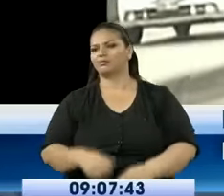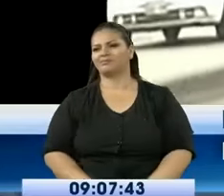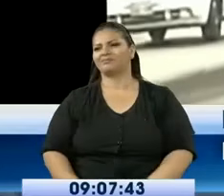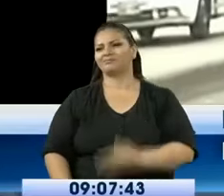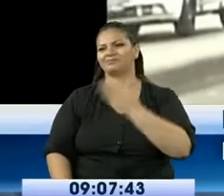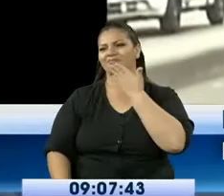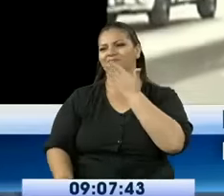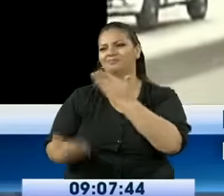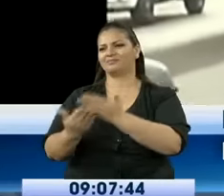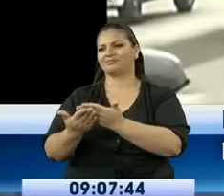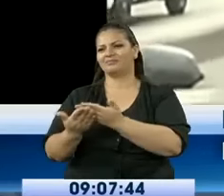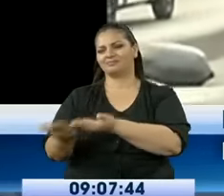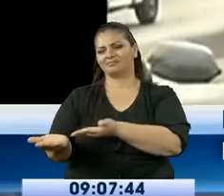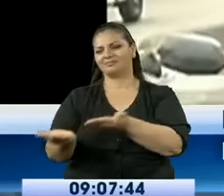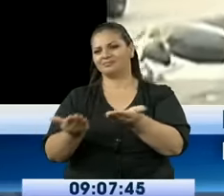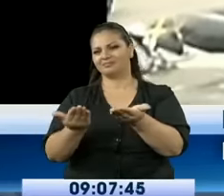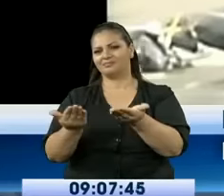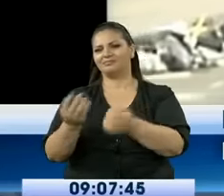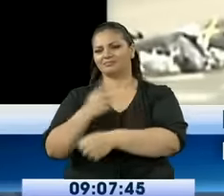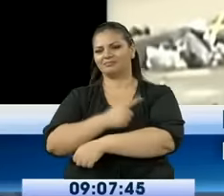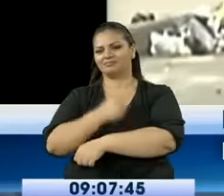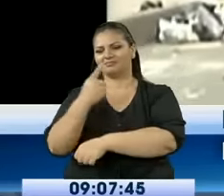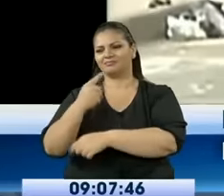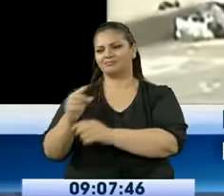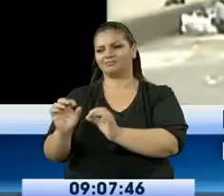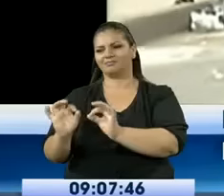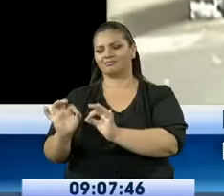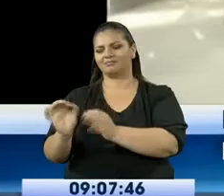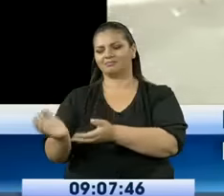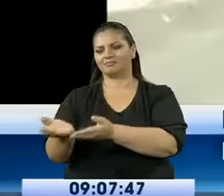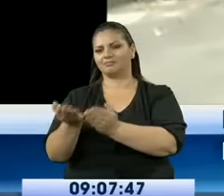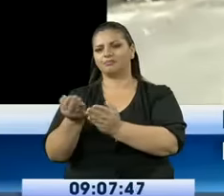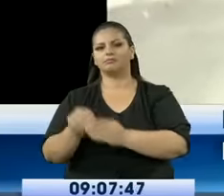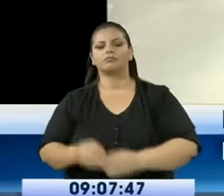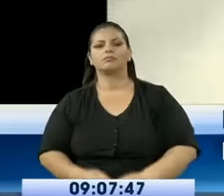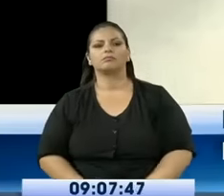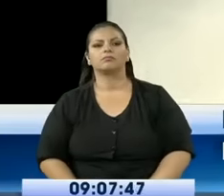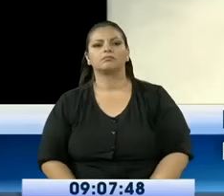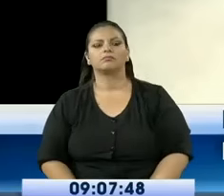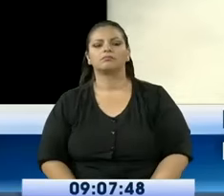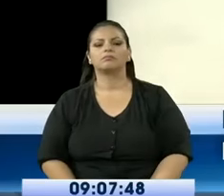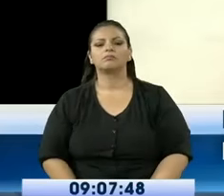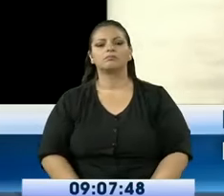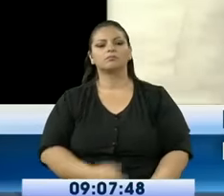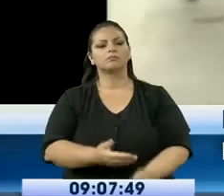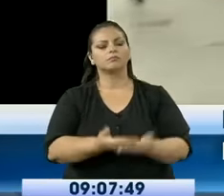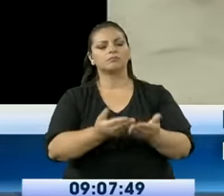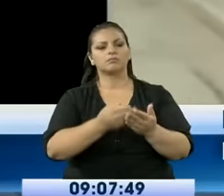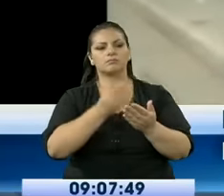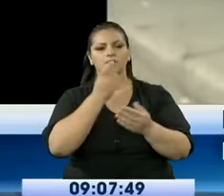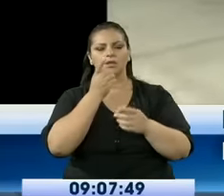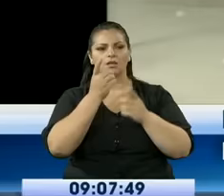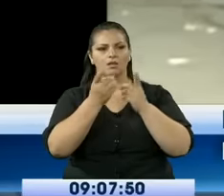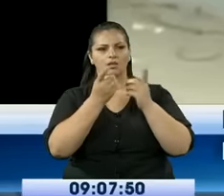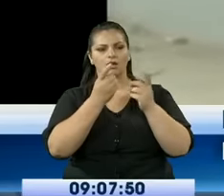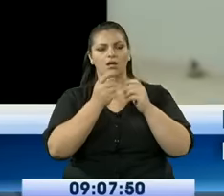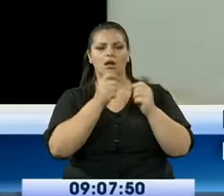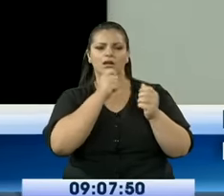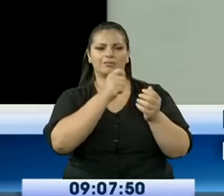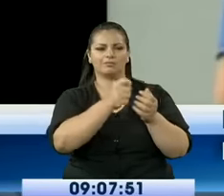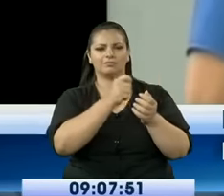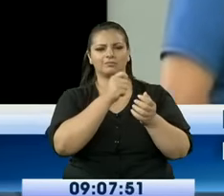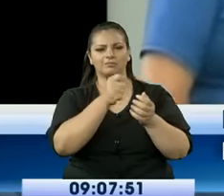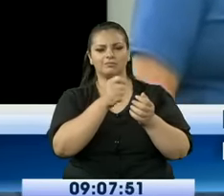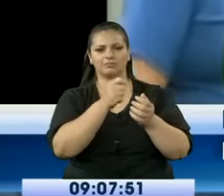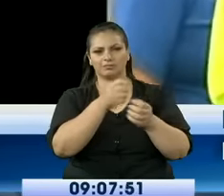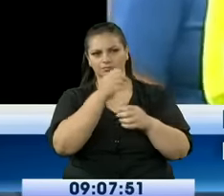día. Vamos a dialogar con los habitantes del sector, quienes obviamente se ven perjudicados por esta situación. Amigo, buenos días.